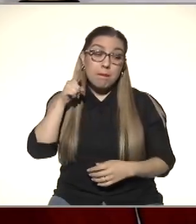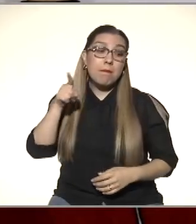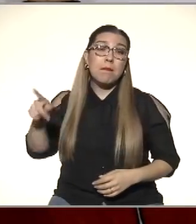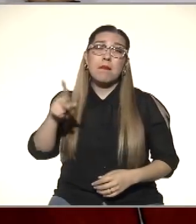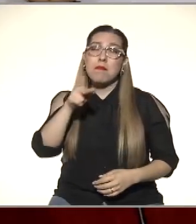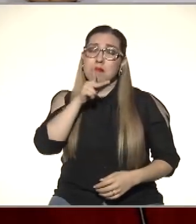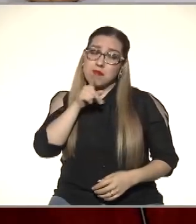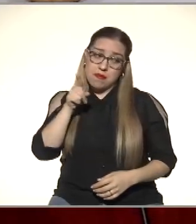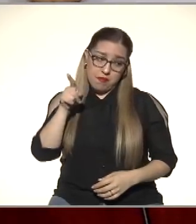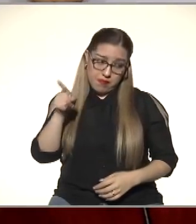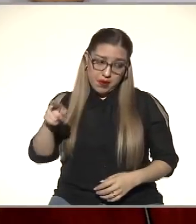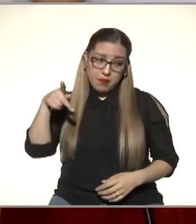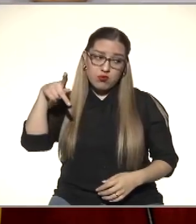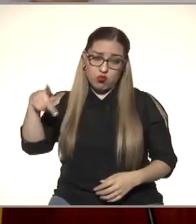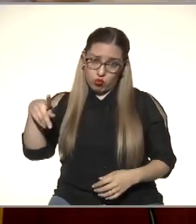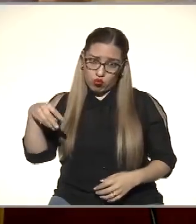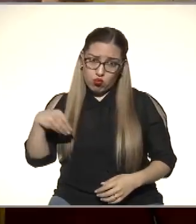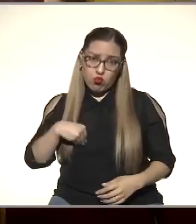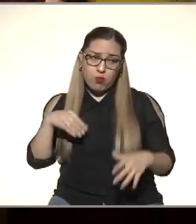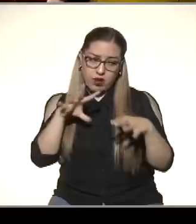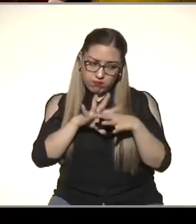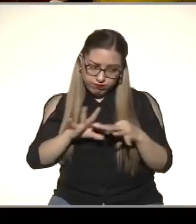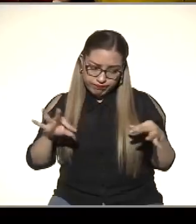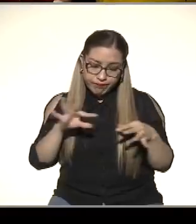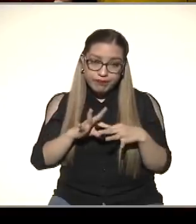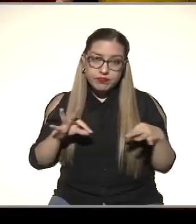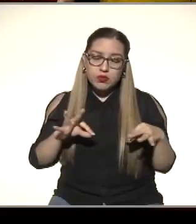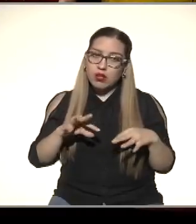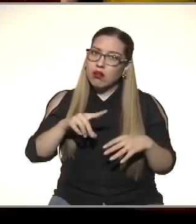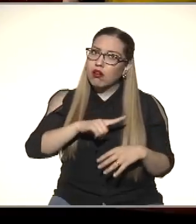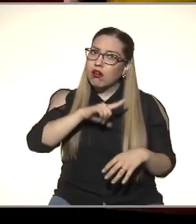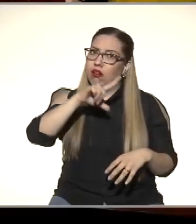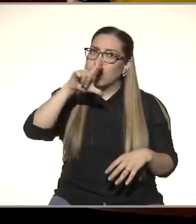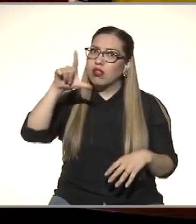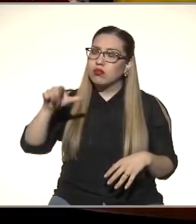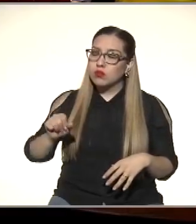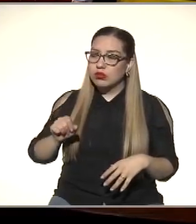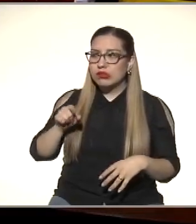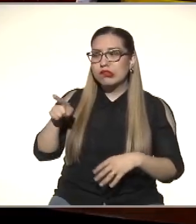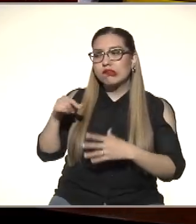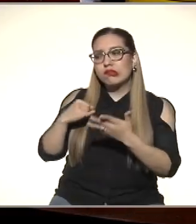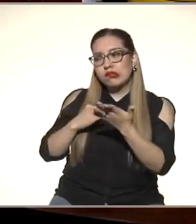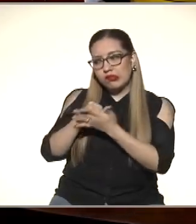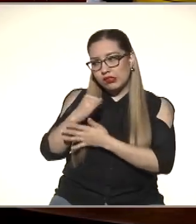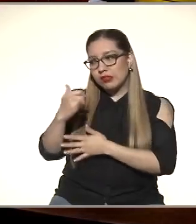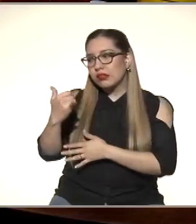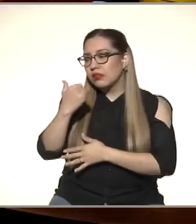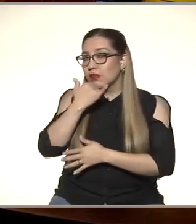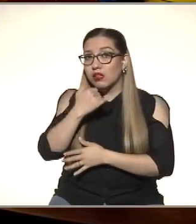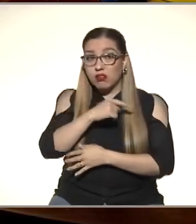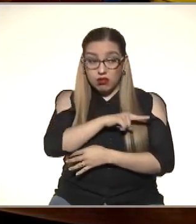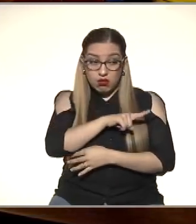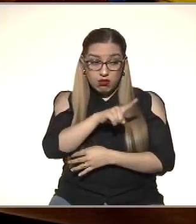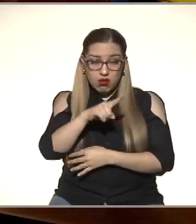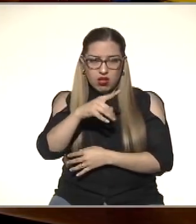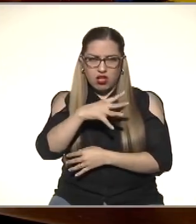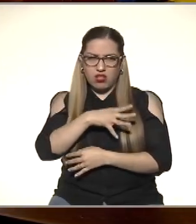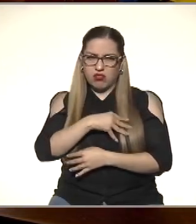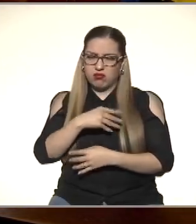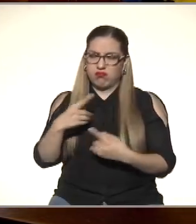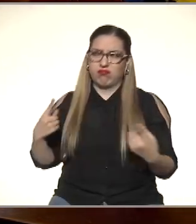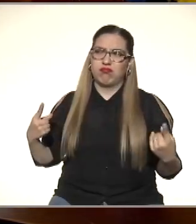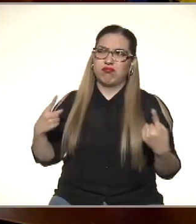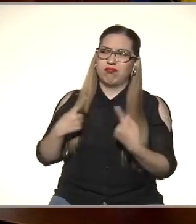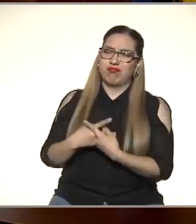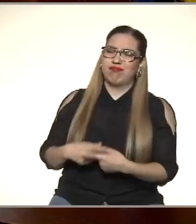tu padre o lo que sea. Y después, cuando decides perdonar o perdonarlo, los hijos no te lo perdonan a